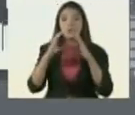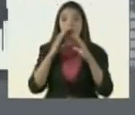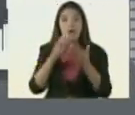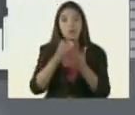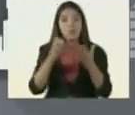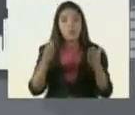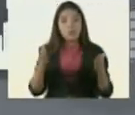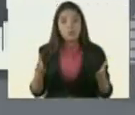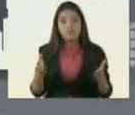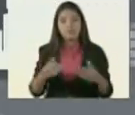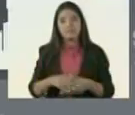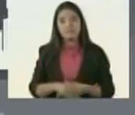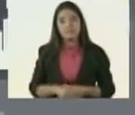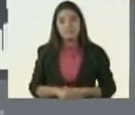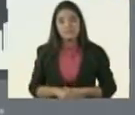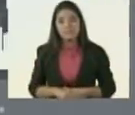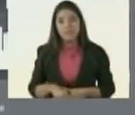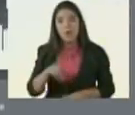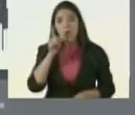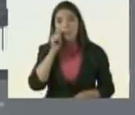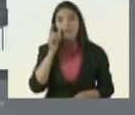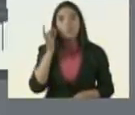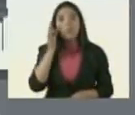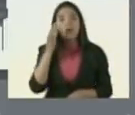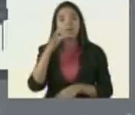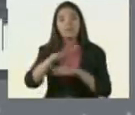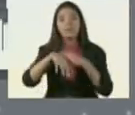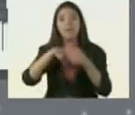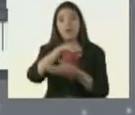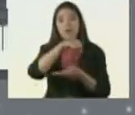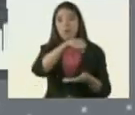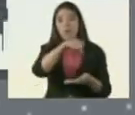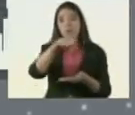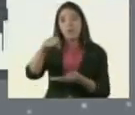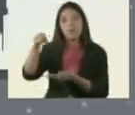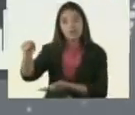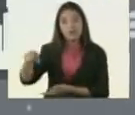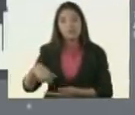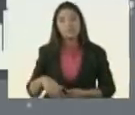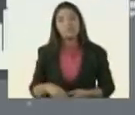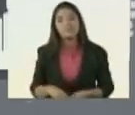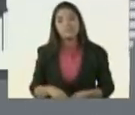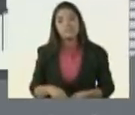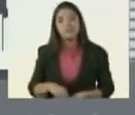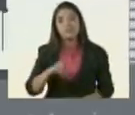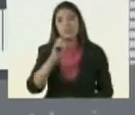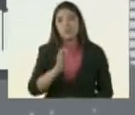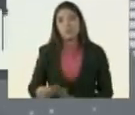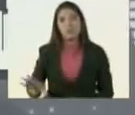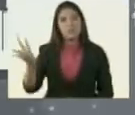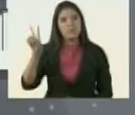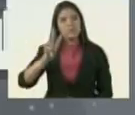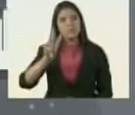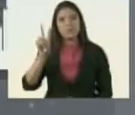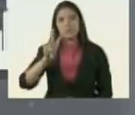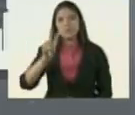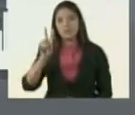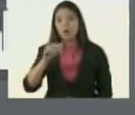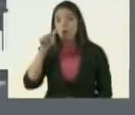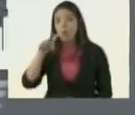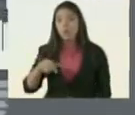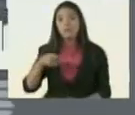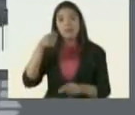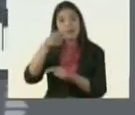y comunicadoras de los CLAP a nivel nacional. Se están graduando,